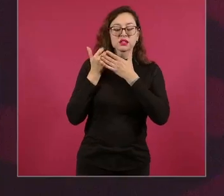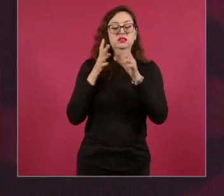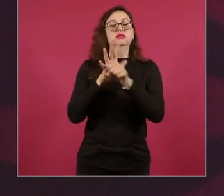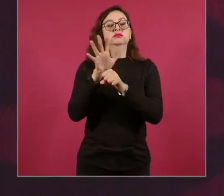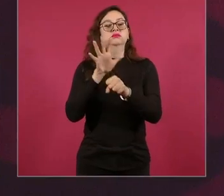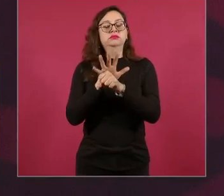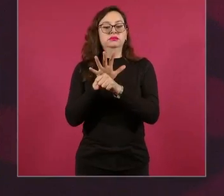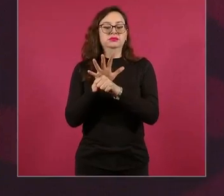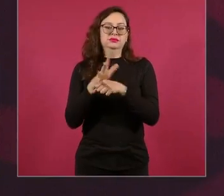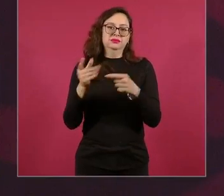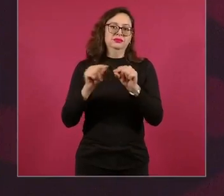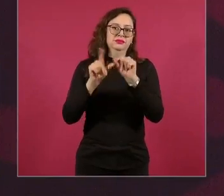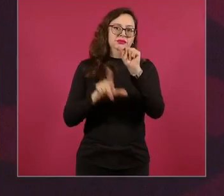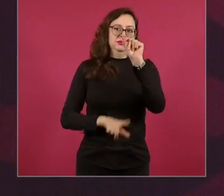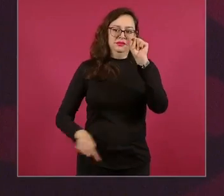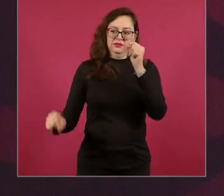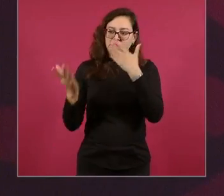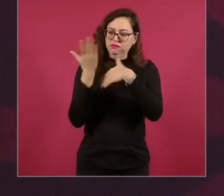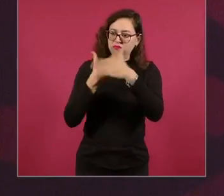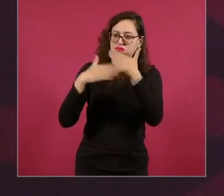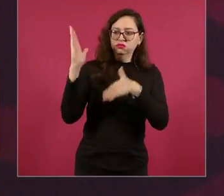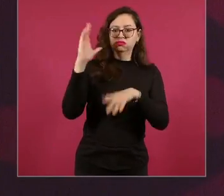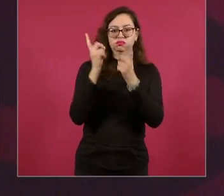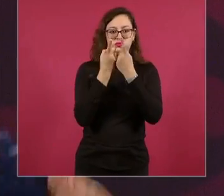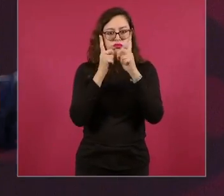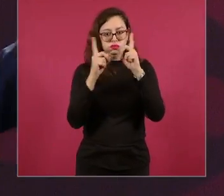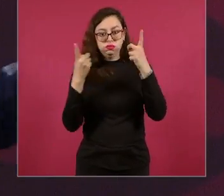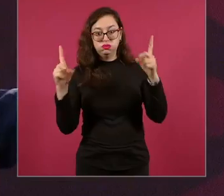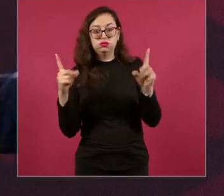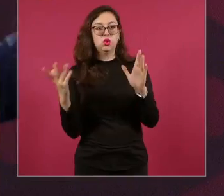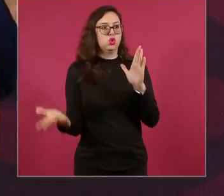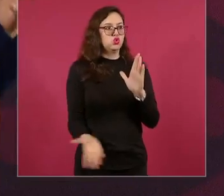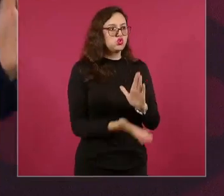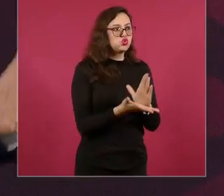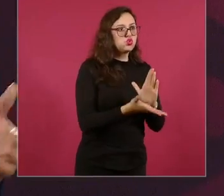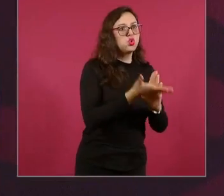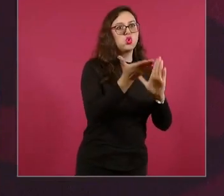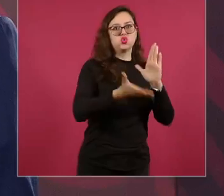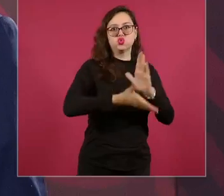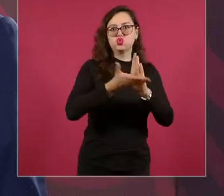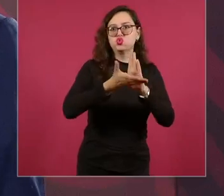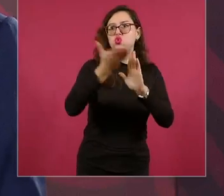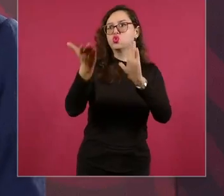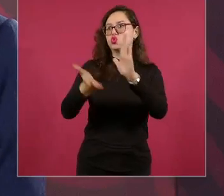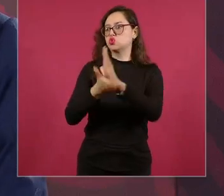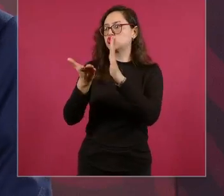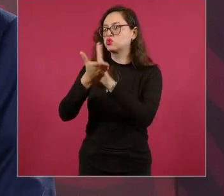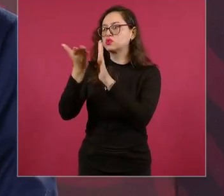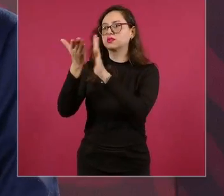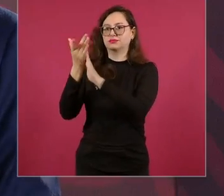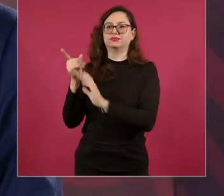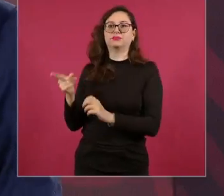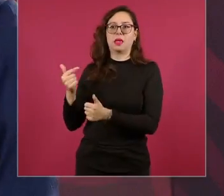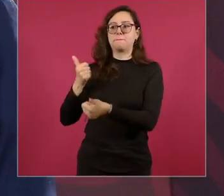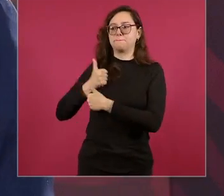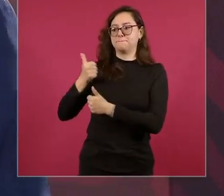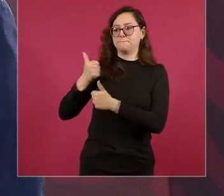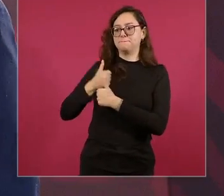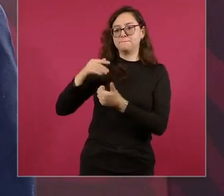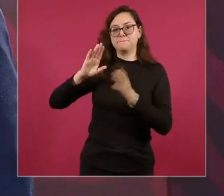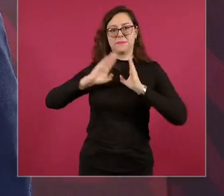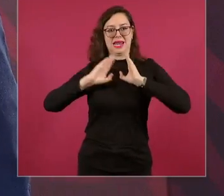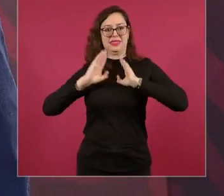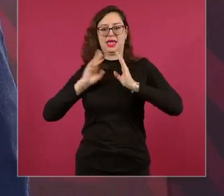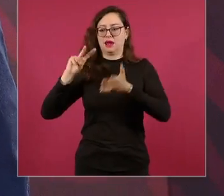del país porque se están construyendo obras con ingenieros militares